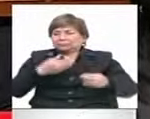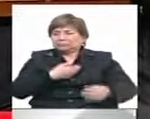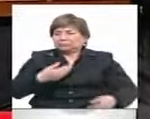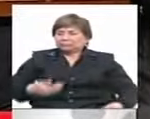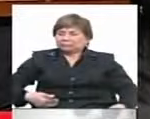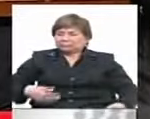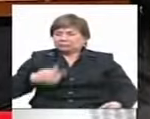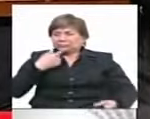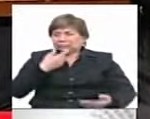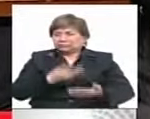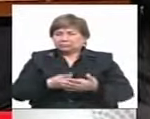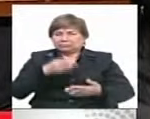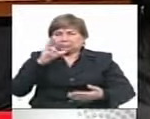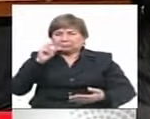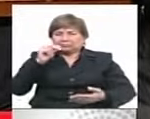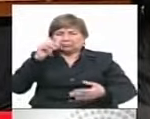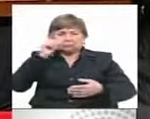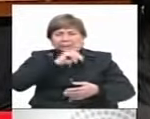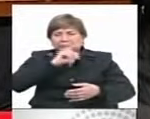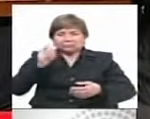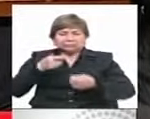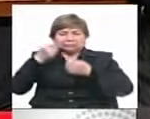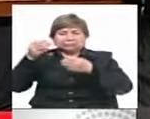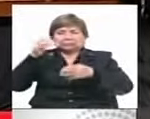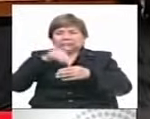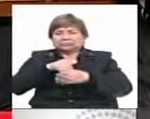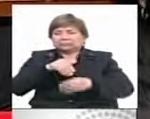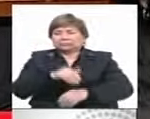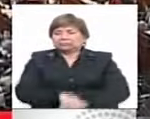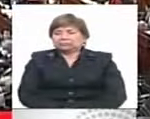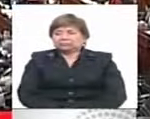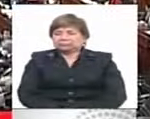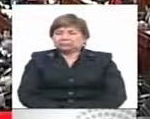gobierno. Por eso no vamos a dar el voto de confianza.